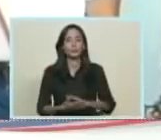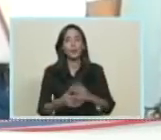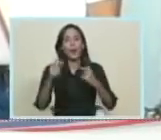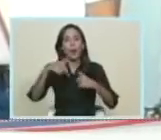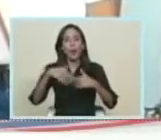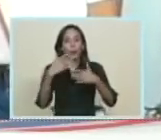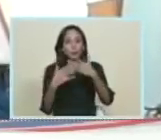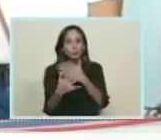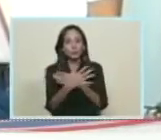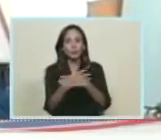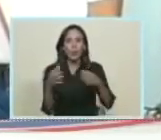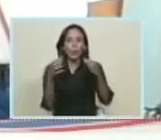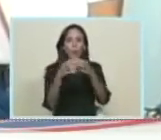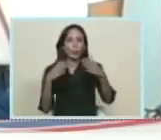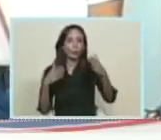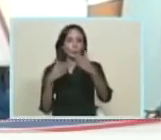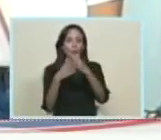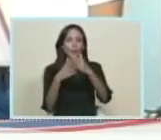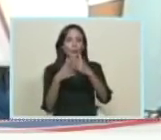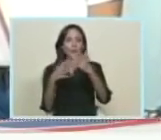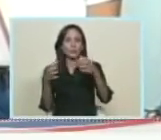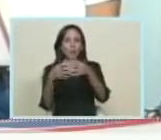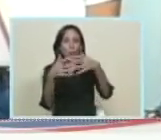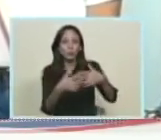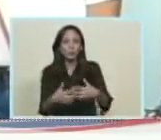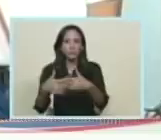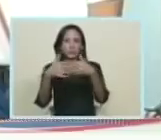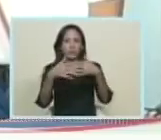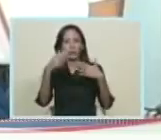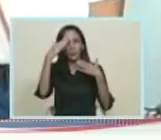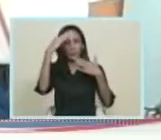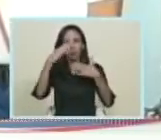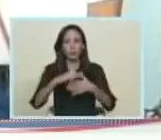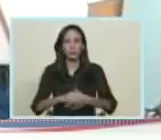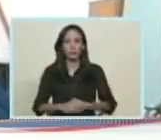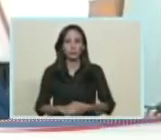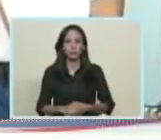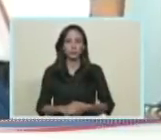nunca antiimperialista. Un saludo.